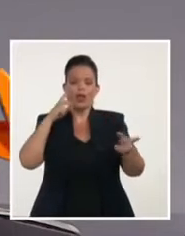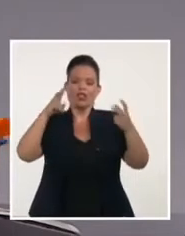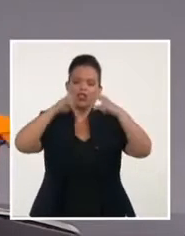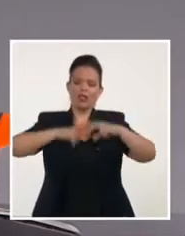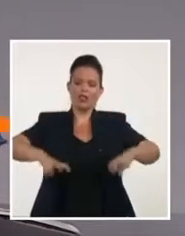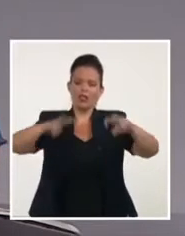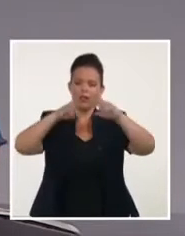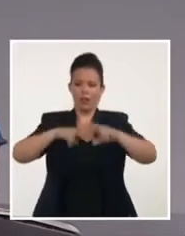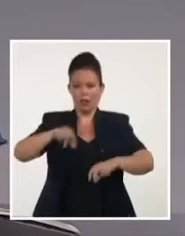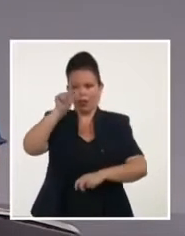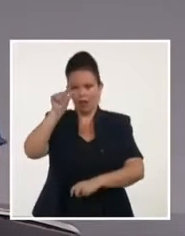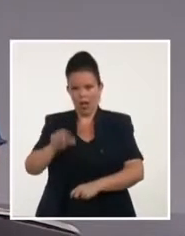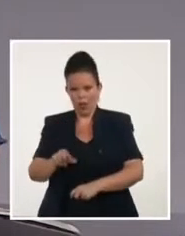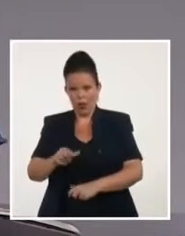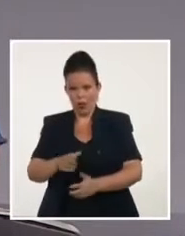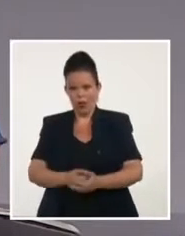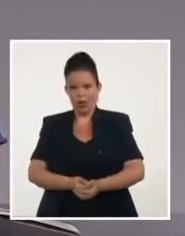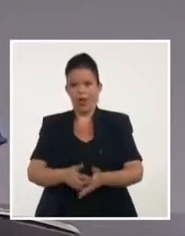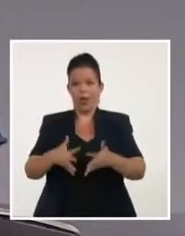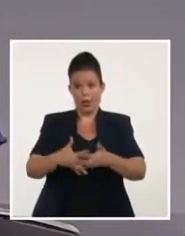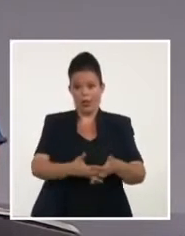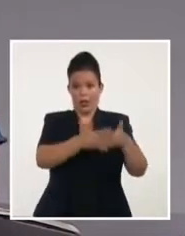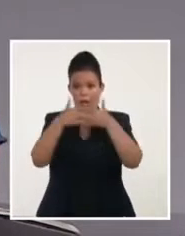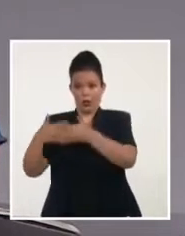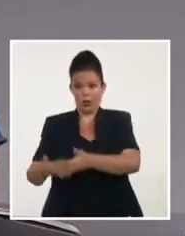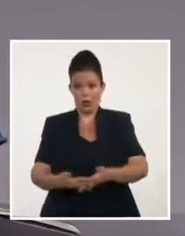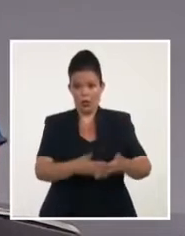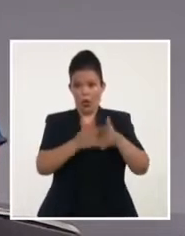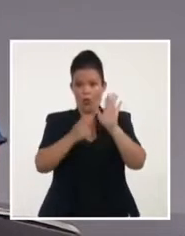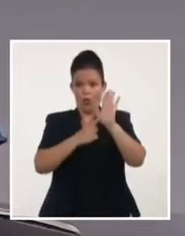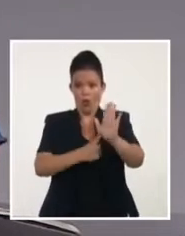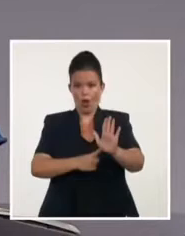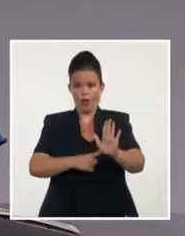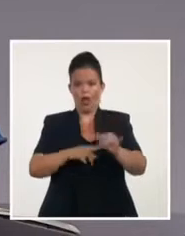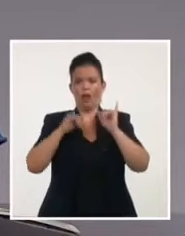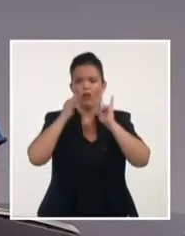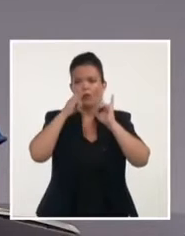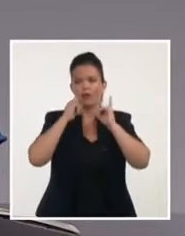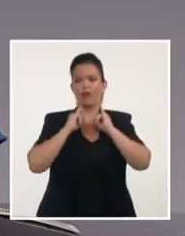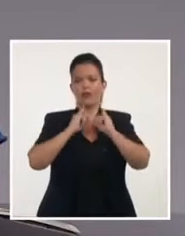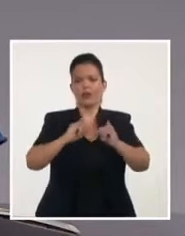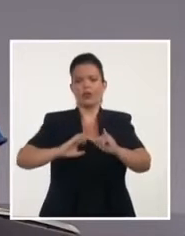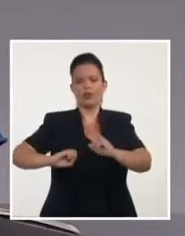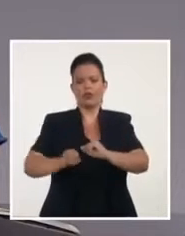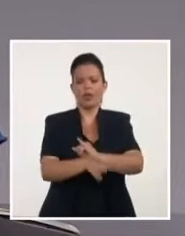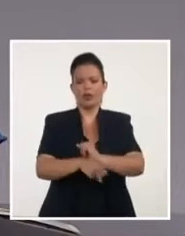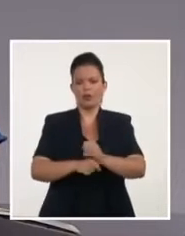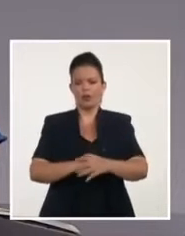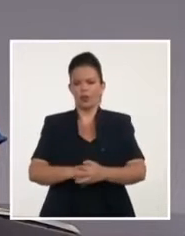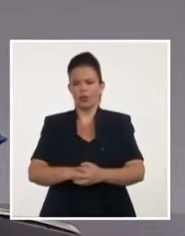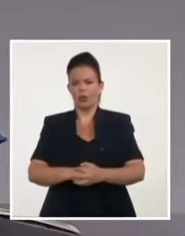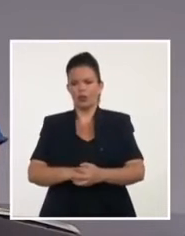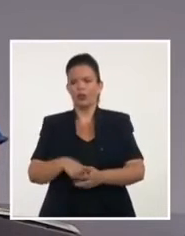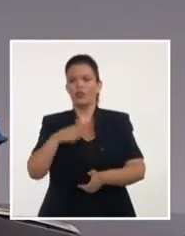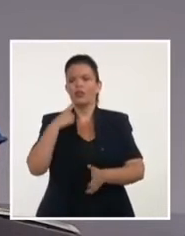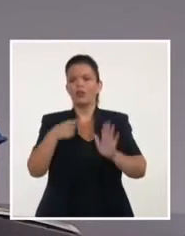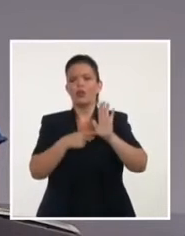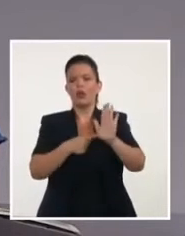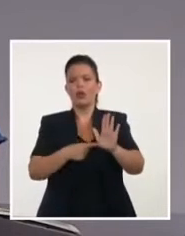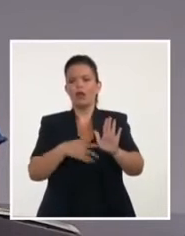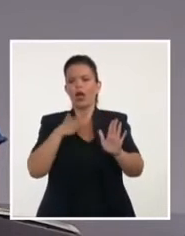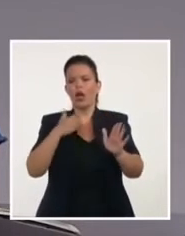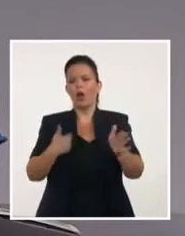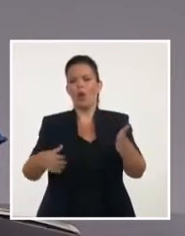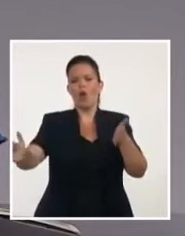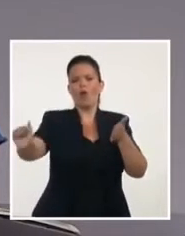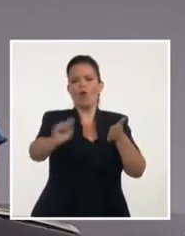la fake news cuando pusieron la imagen, Fox News borra los carteles en medio de una conversación entre